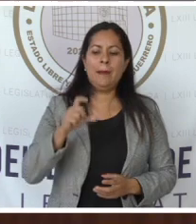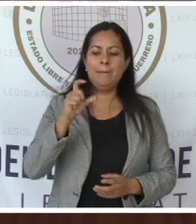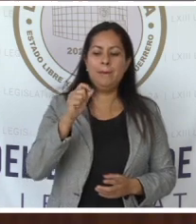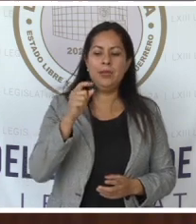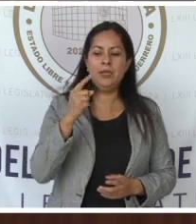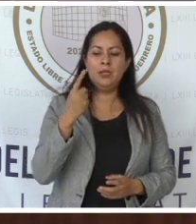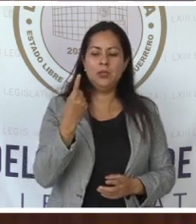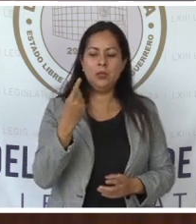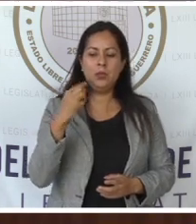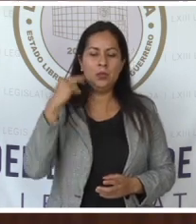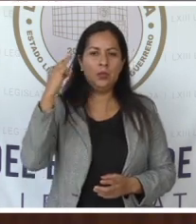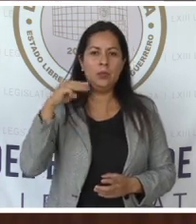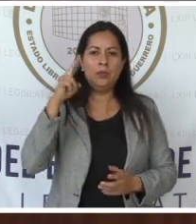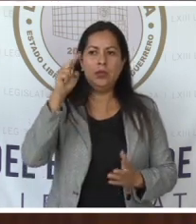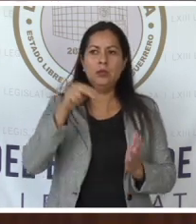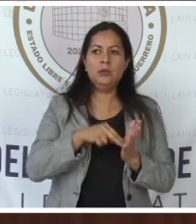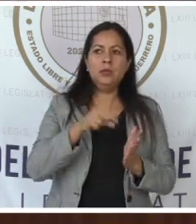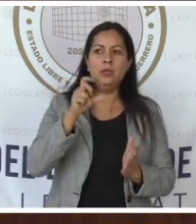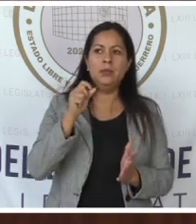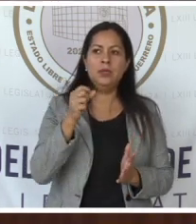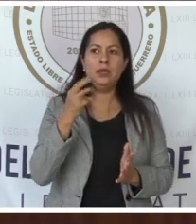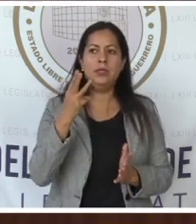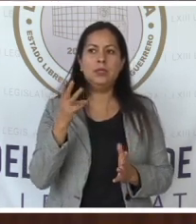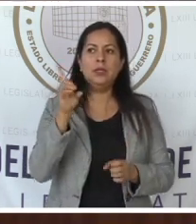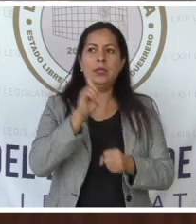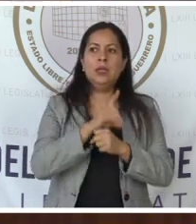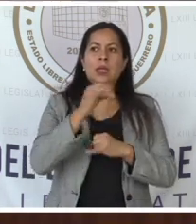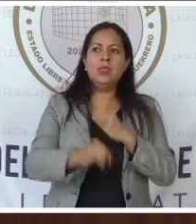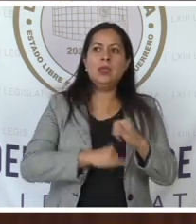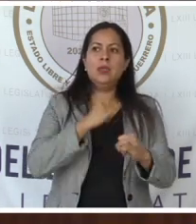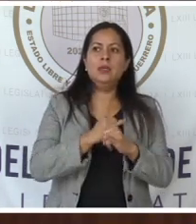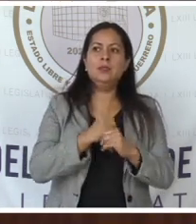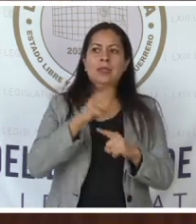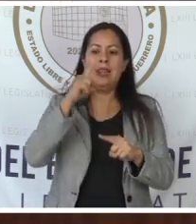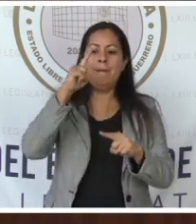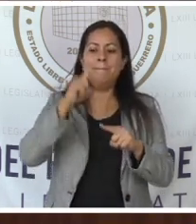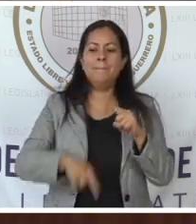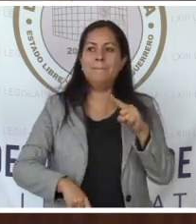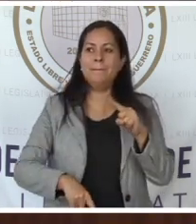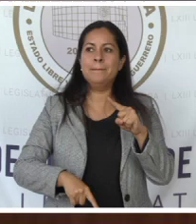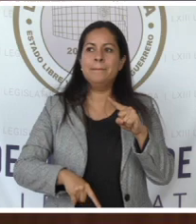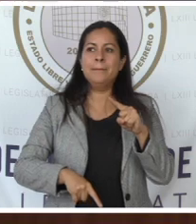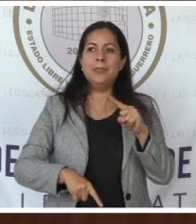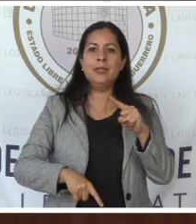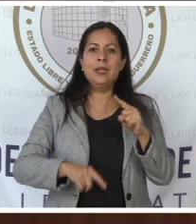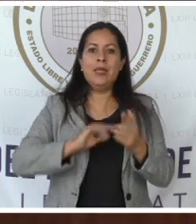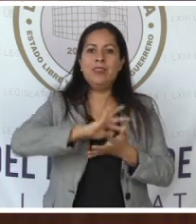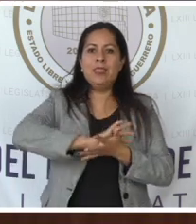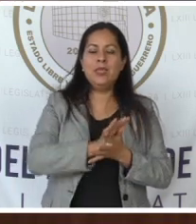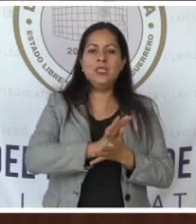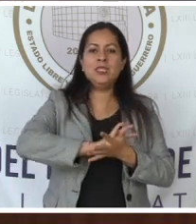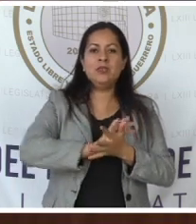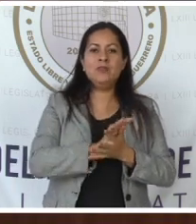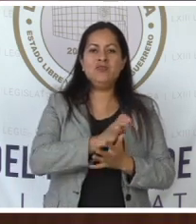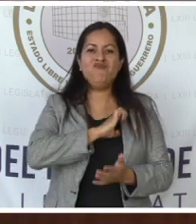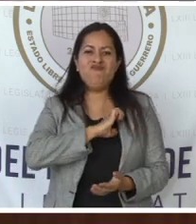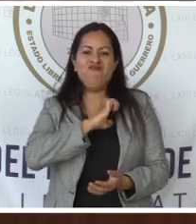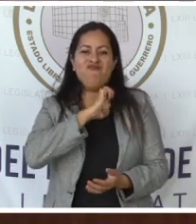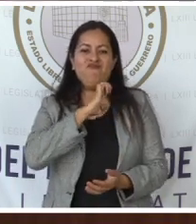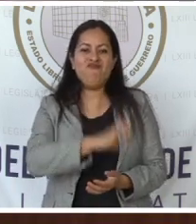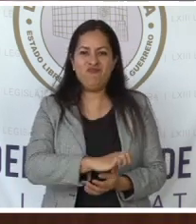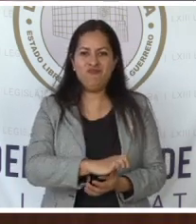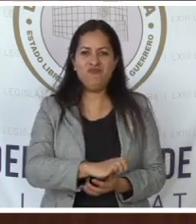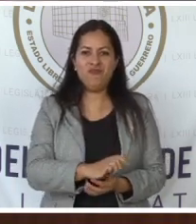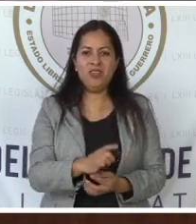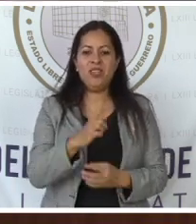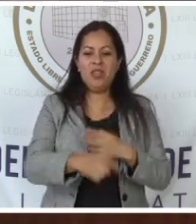21 de marzo del año 2023, Día Internacional de la Eliminación de la Discriminación Racial, denominado